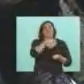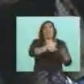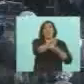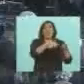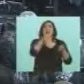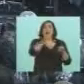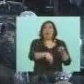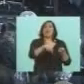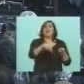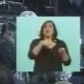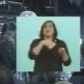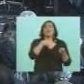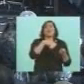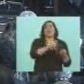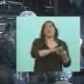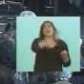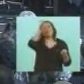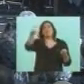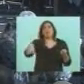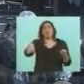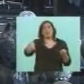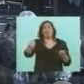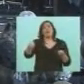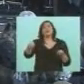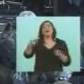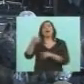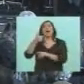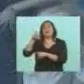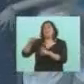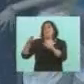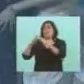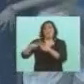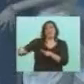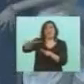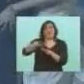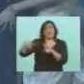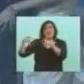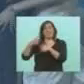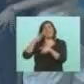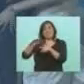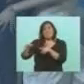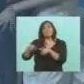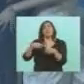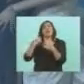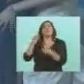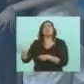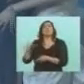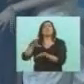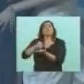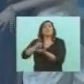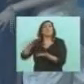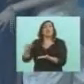transferir esta propiedad a la ANSES, a nuestros trabajadores, a nuestros